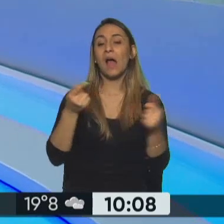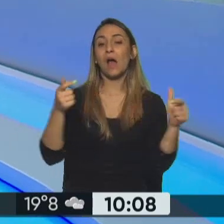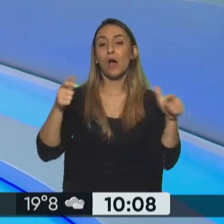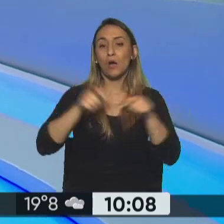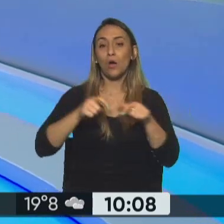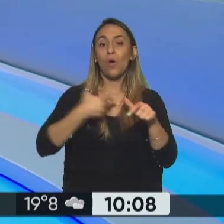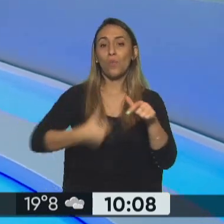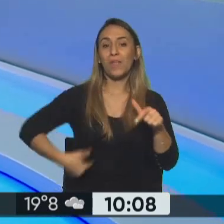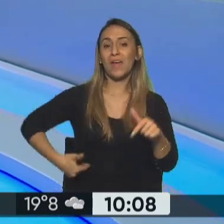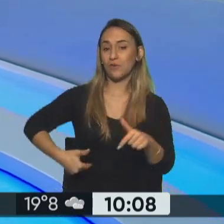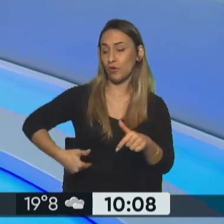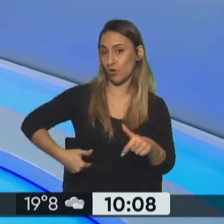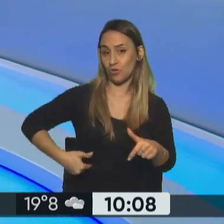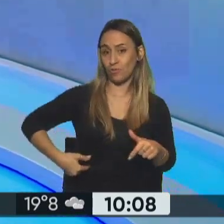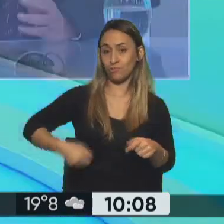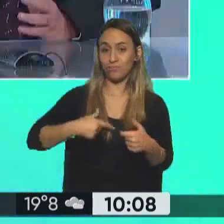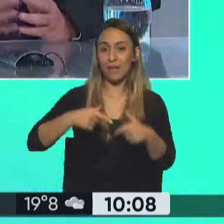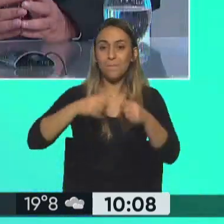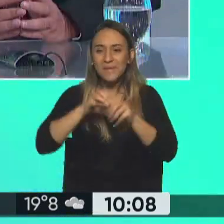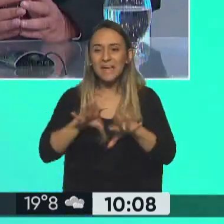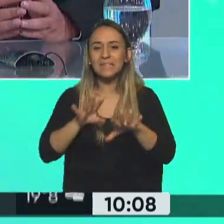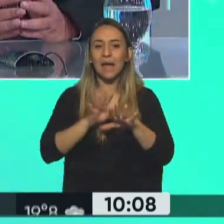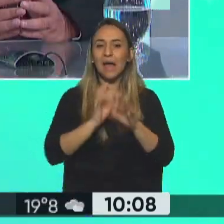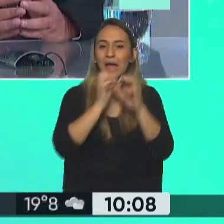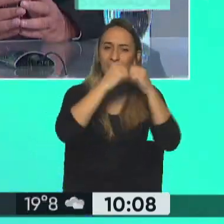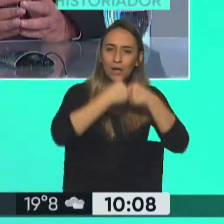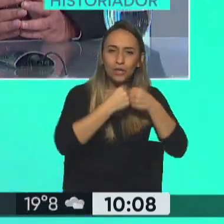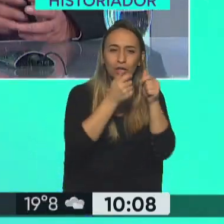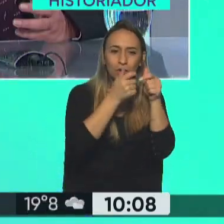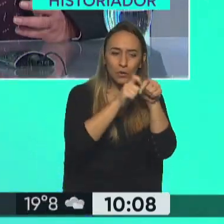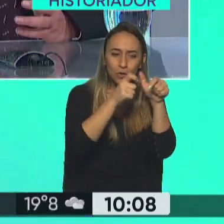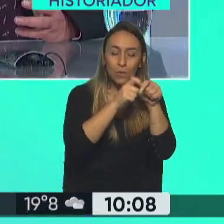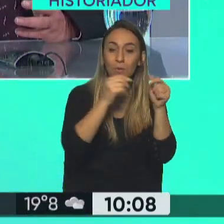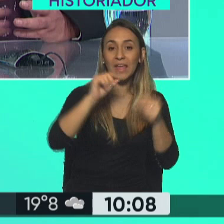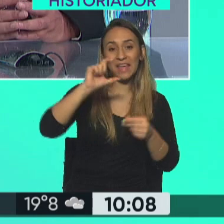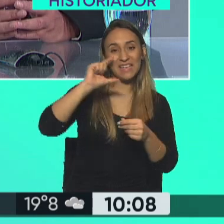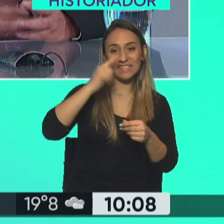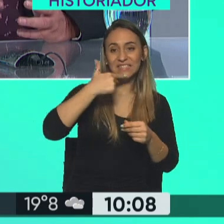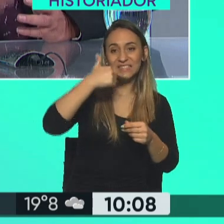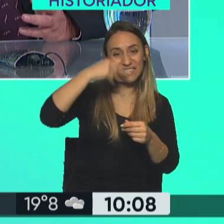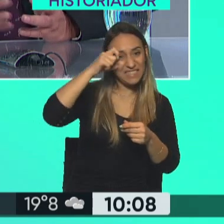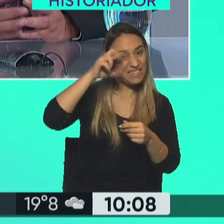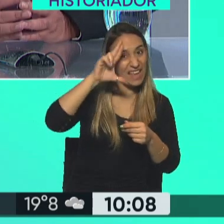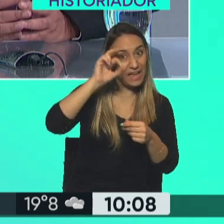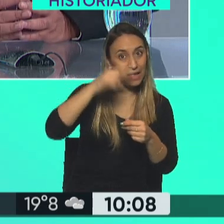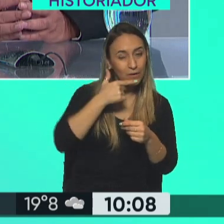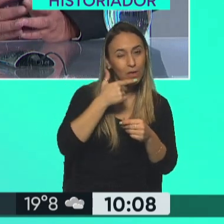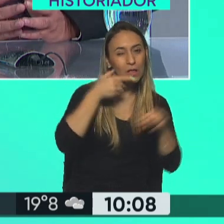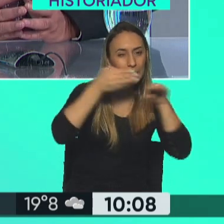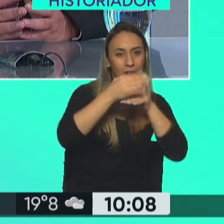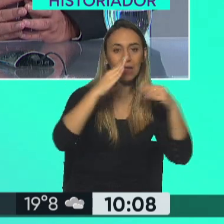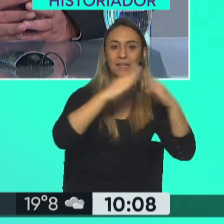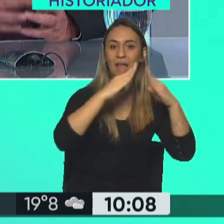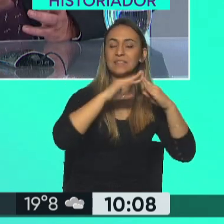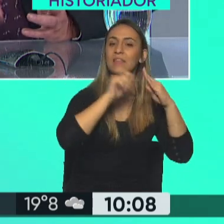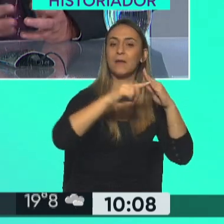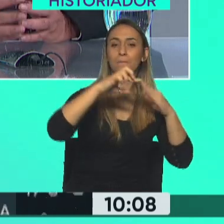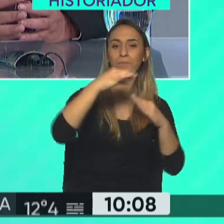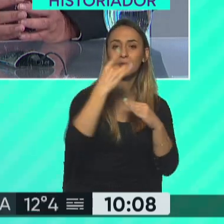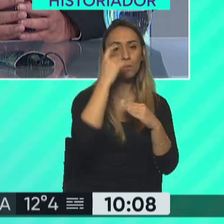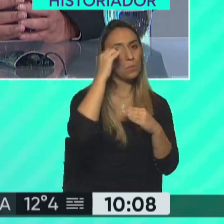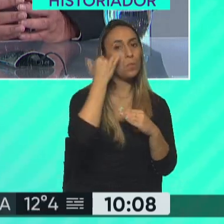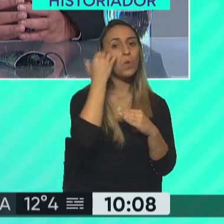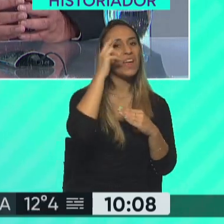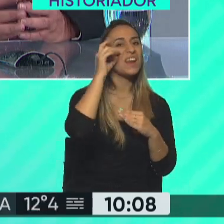esas reuniones clandestinas en un primer momento, ya con la llegada de Cisneros, donde se reunían en la jabonería de Vieites, en las casas de Porredón, de Nicolás